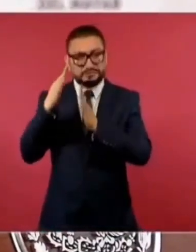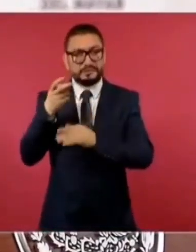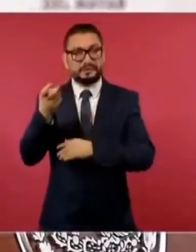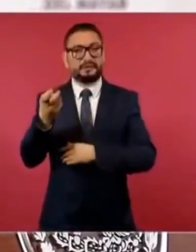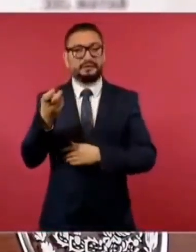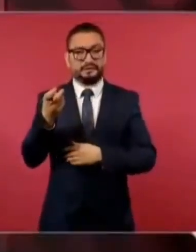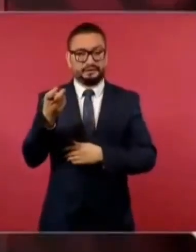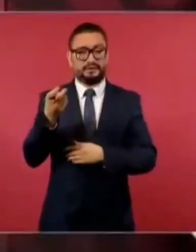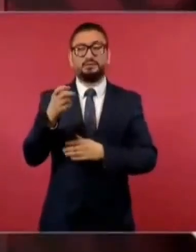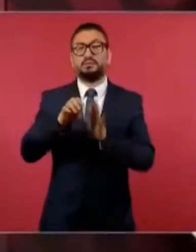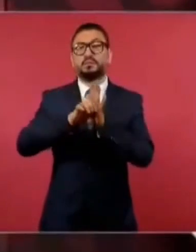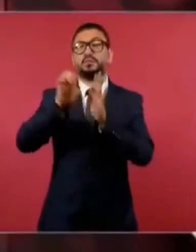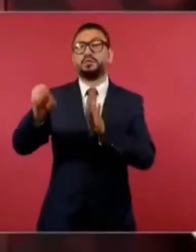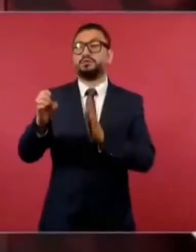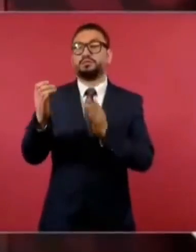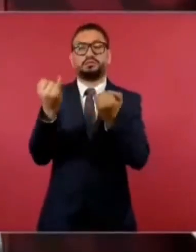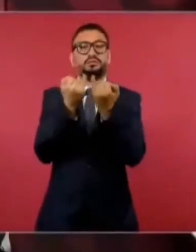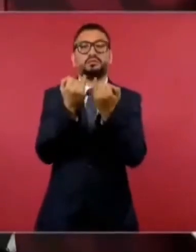del Banco Mundial,